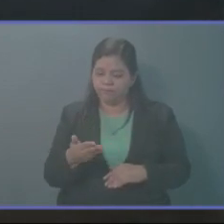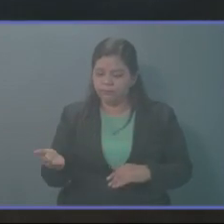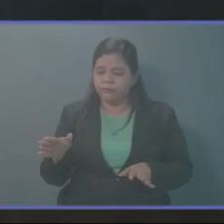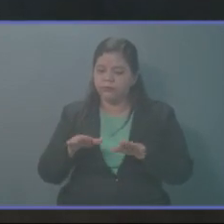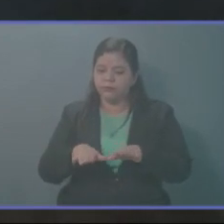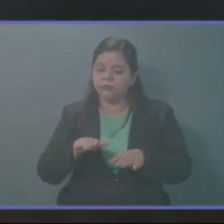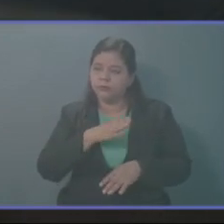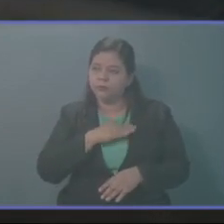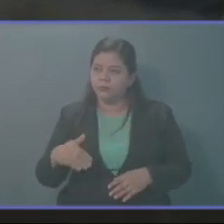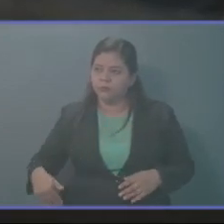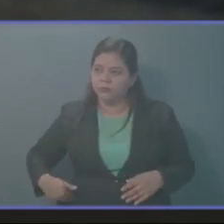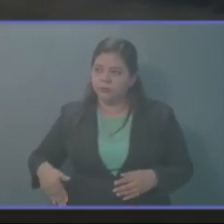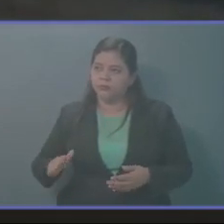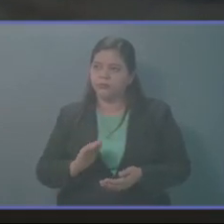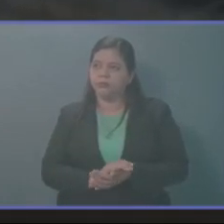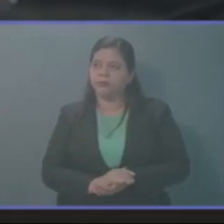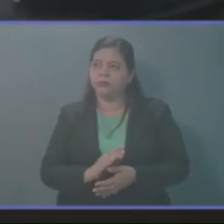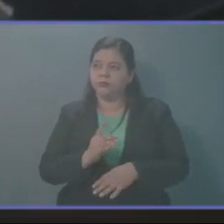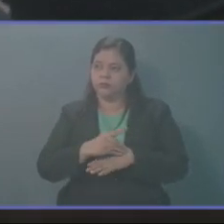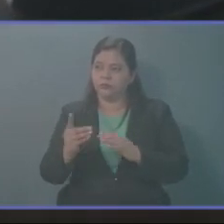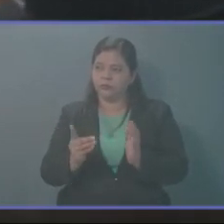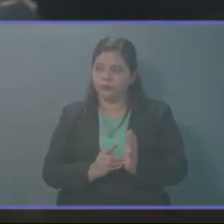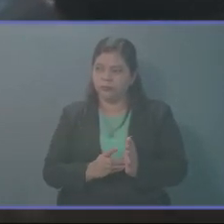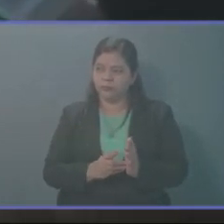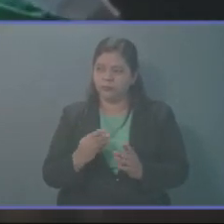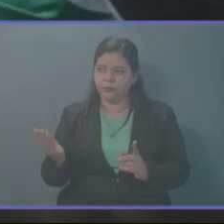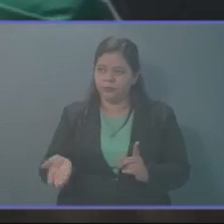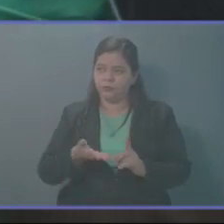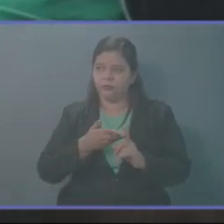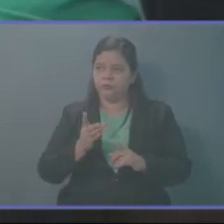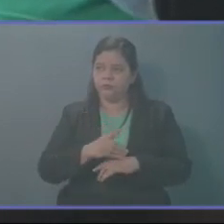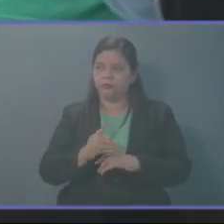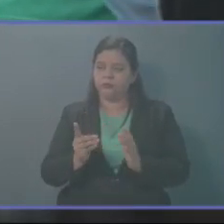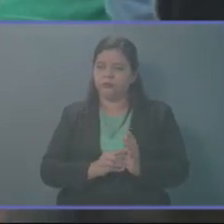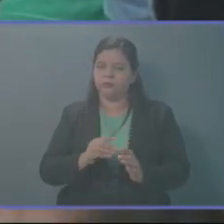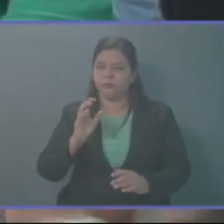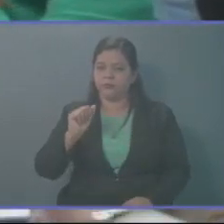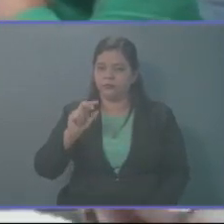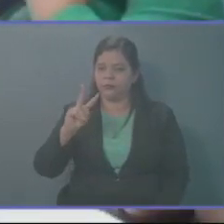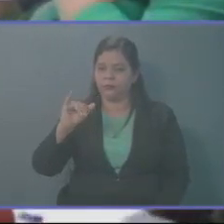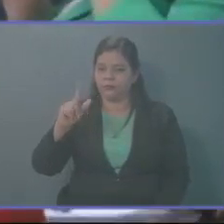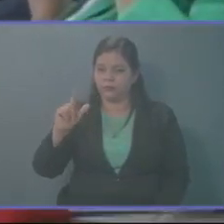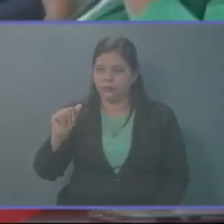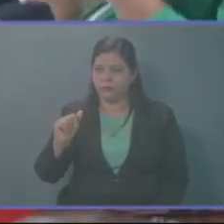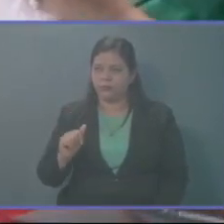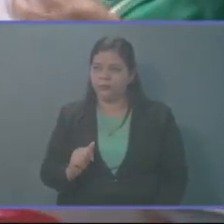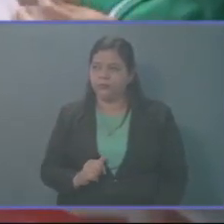presidente. Gracias, diputada. Tiene la palabra el diputado Rodrigo Ávila.